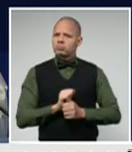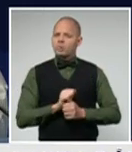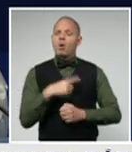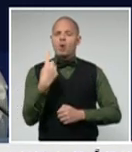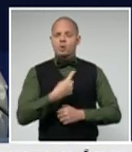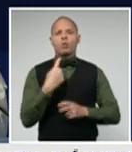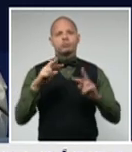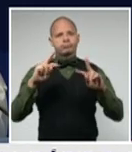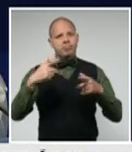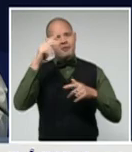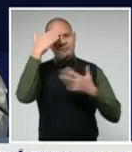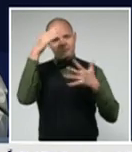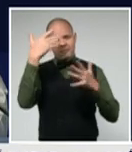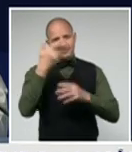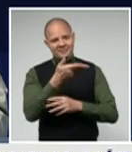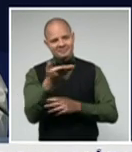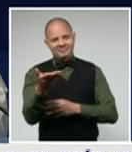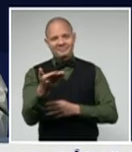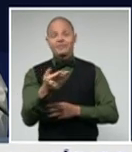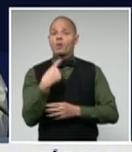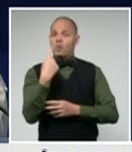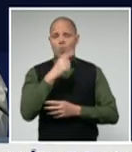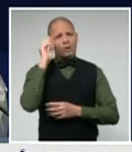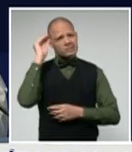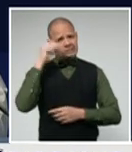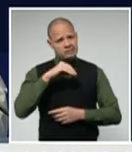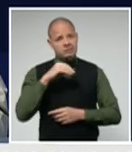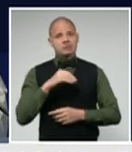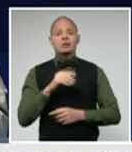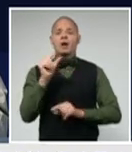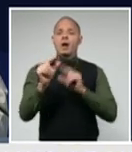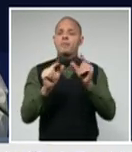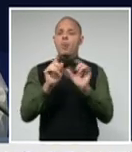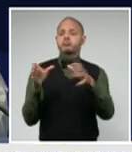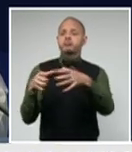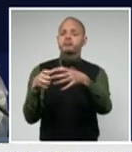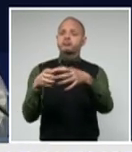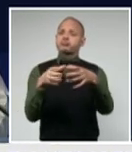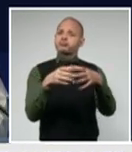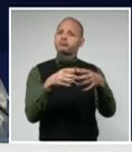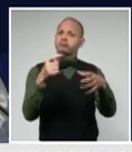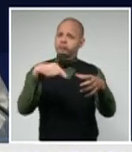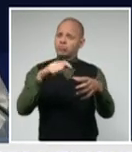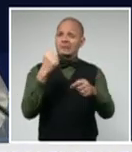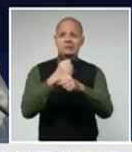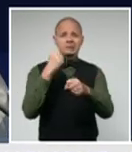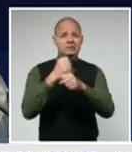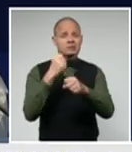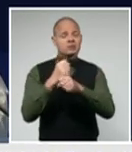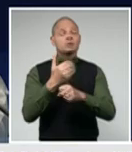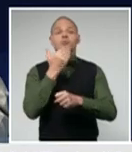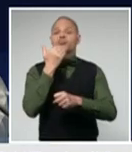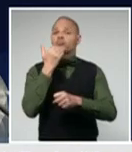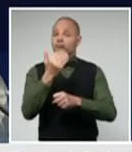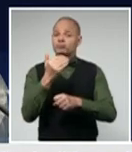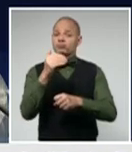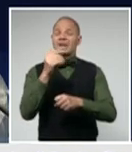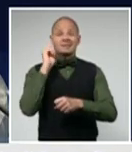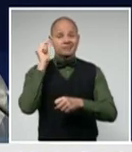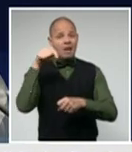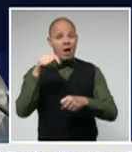felicitación, nuestro reconocimiento a colectivos de trabajo que además en estos momentos de pandemia